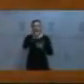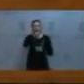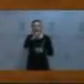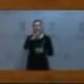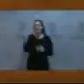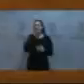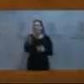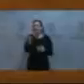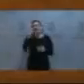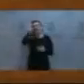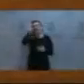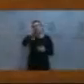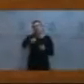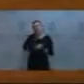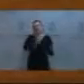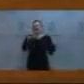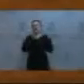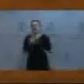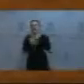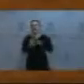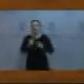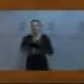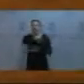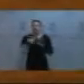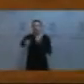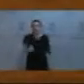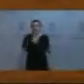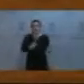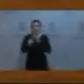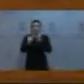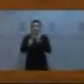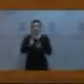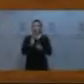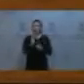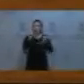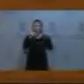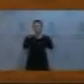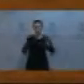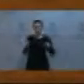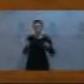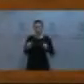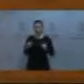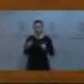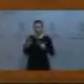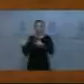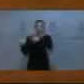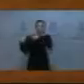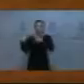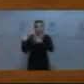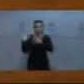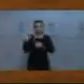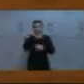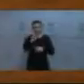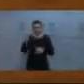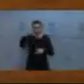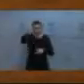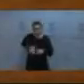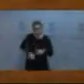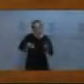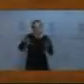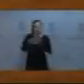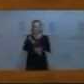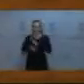que la transición industrial y la crisis económica experimentada por nuestra región durante más de 2 décadas ha tenido un impacto demográfico